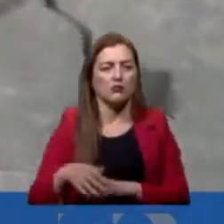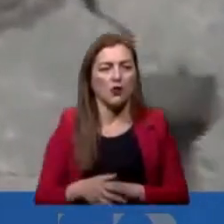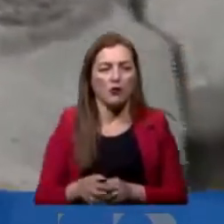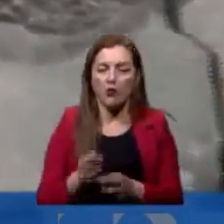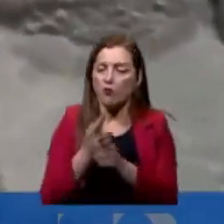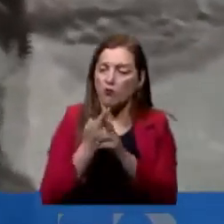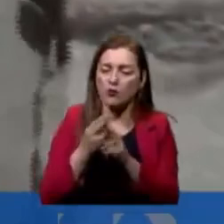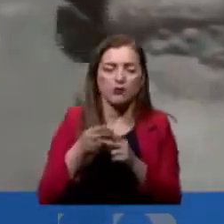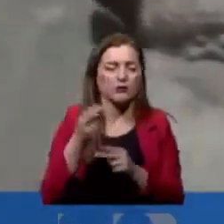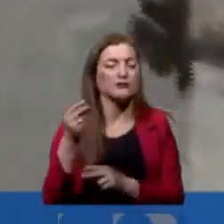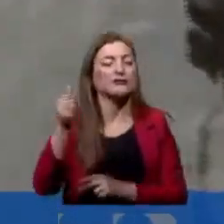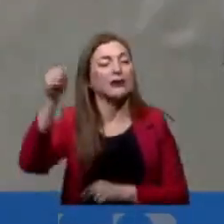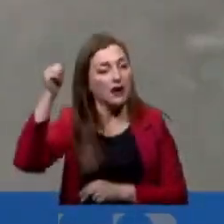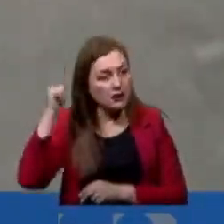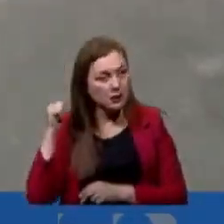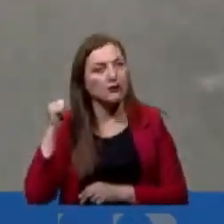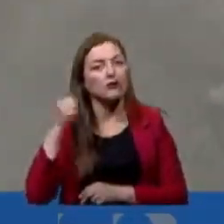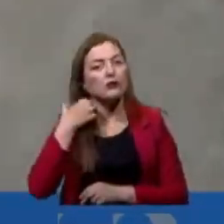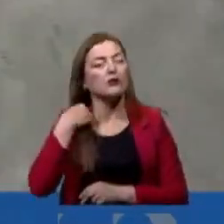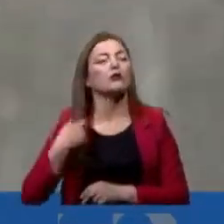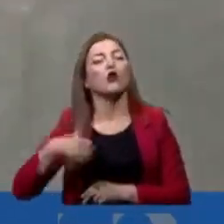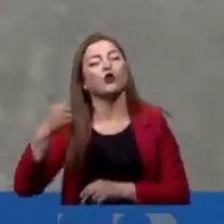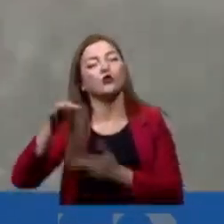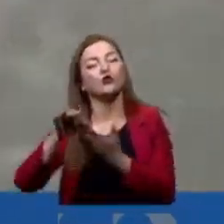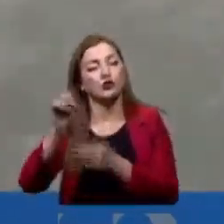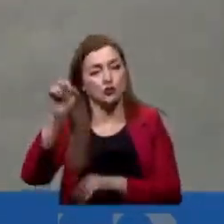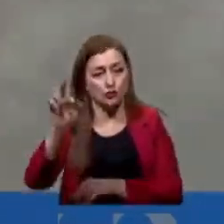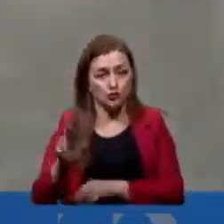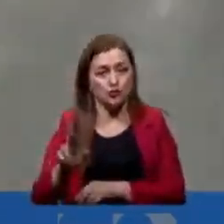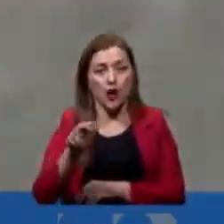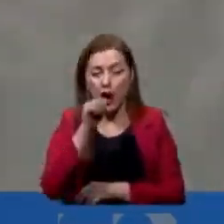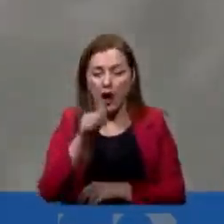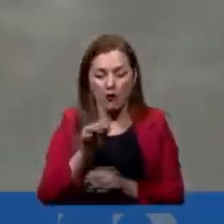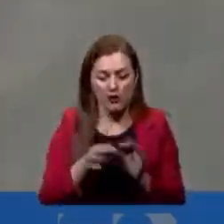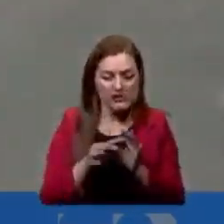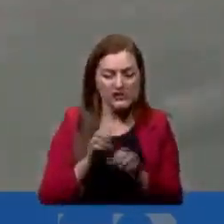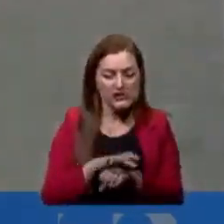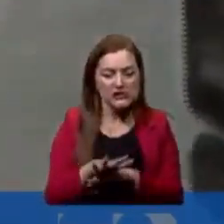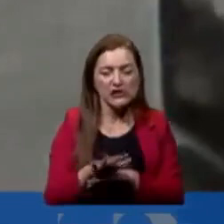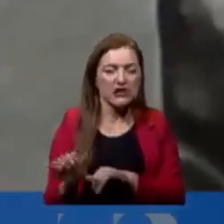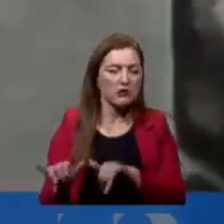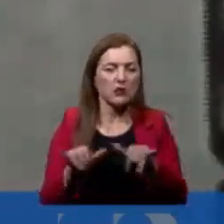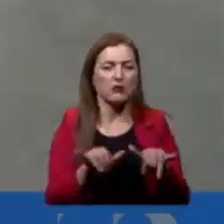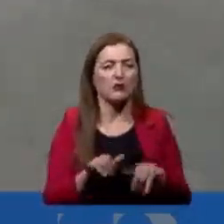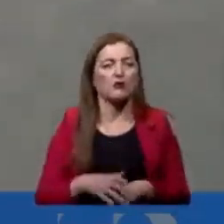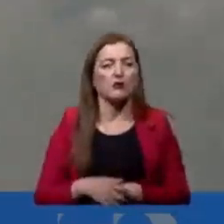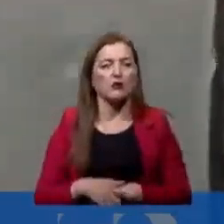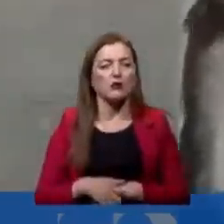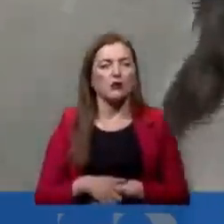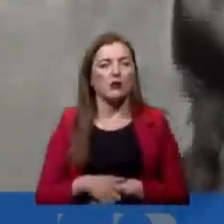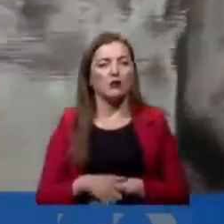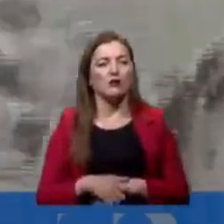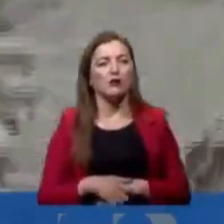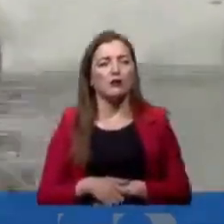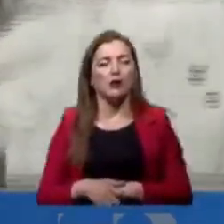porque el día de ayer también ya salimos en otra zona del sur con una fuga similar, bastante similar, y vemos que es bastante cantidad